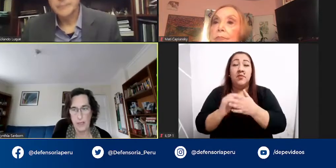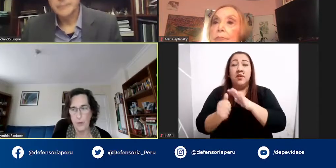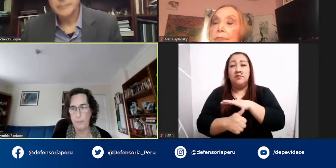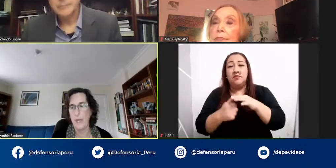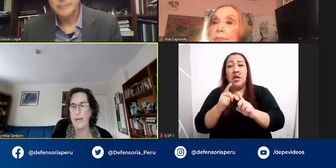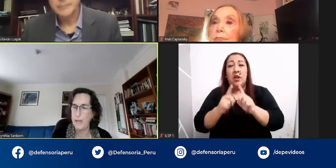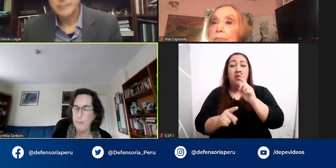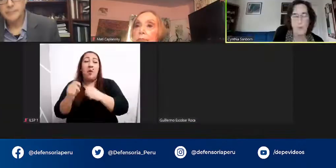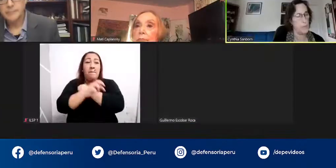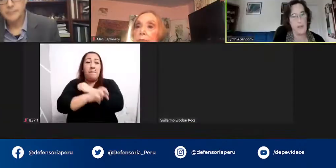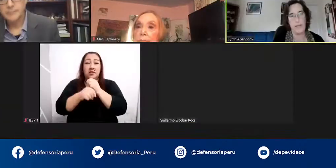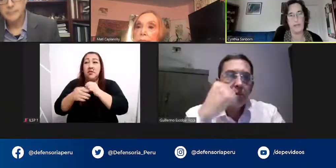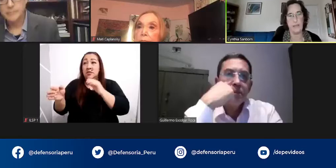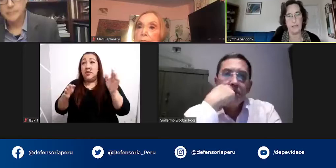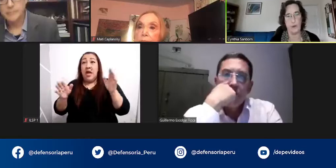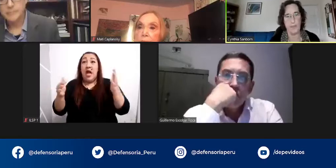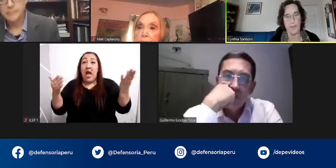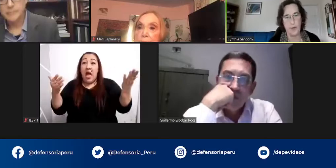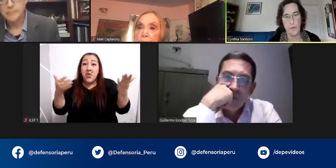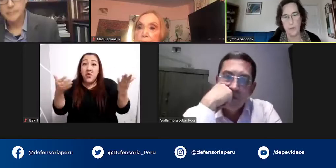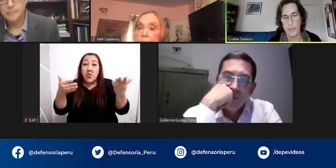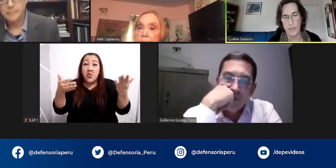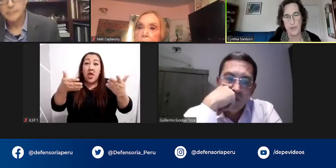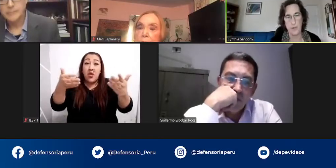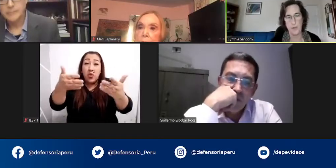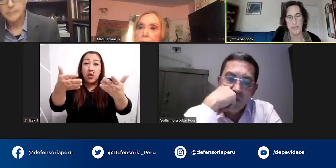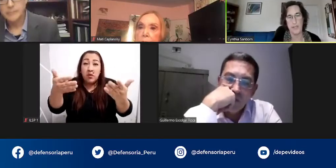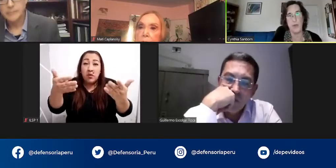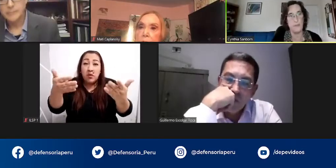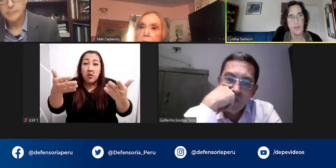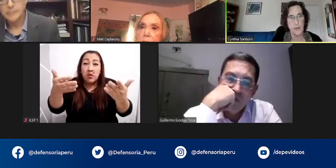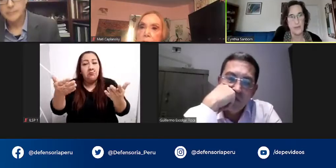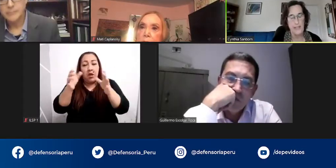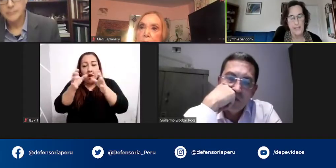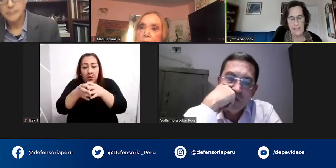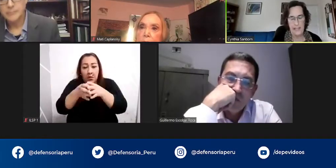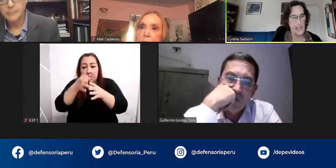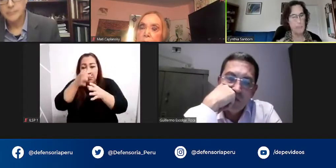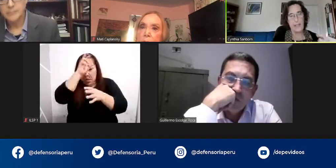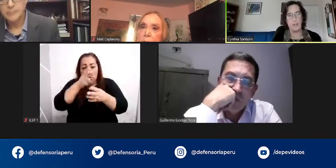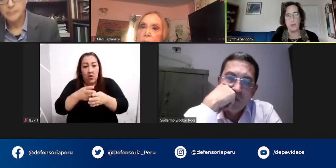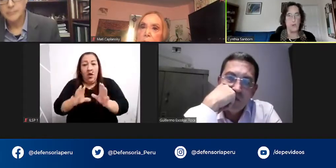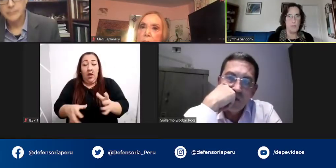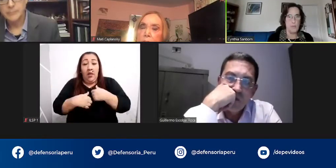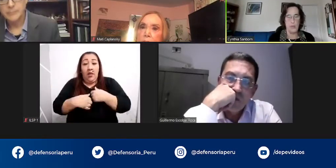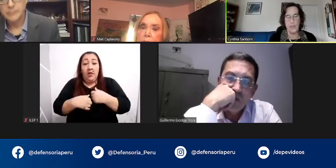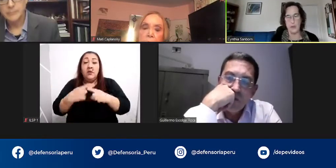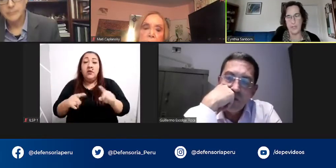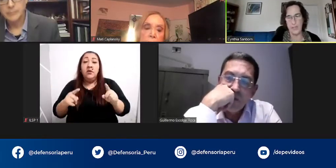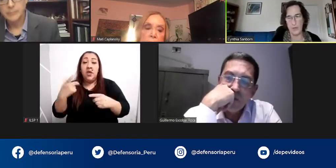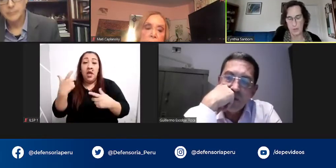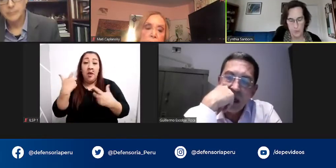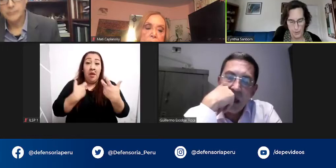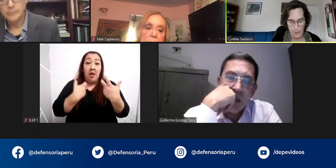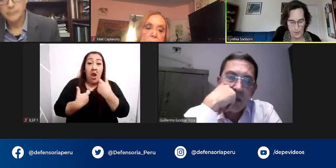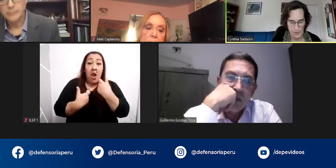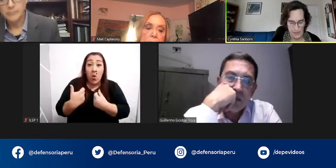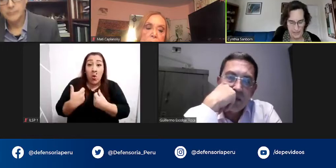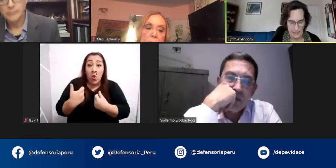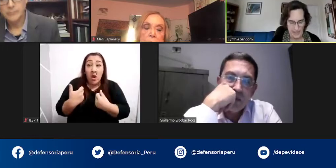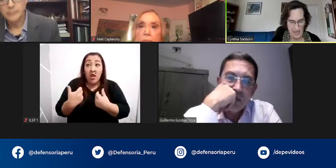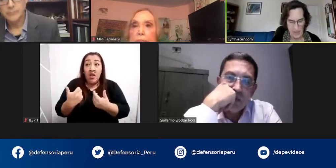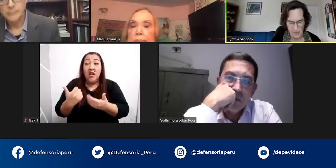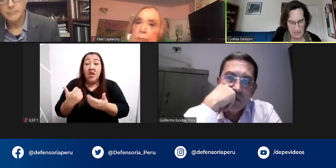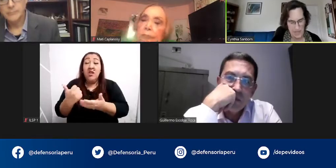en la región, por ejemplo, para obtener o producir vacunas, ha colapsado y cada país un poco busca negociar lo suyo, ¿no?